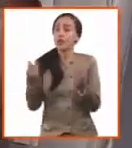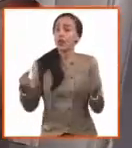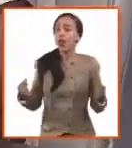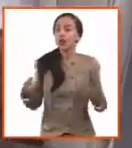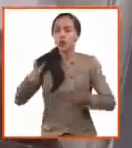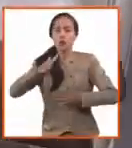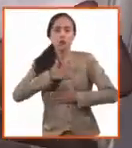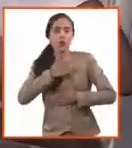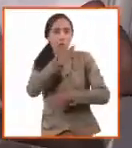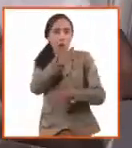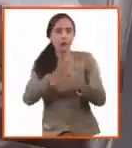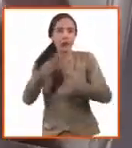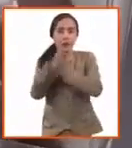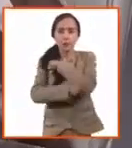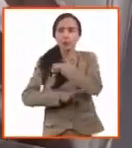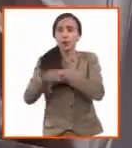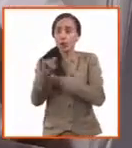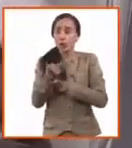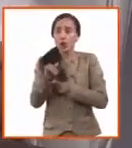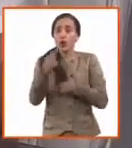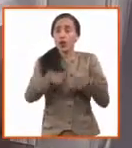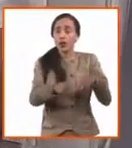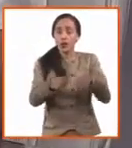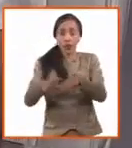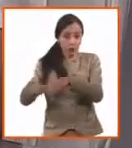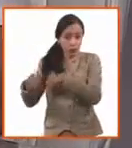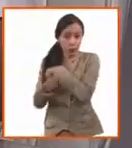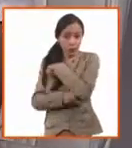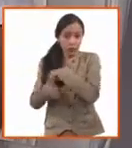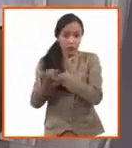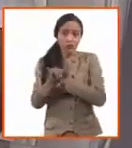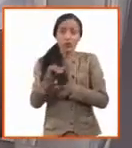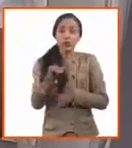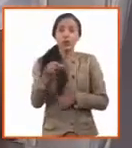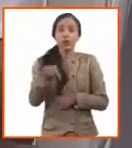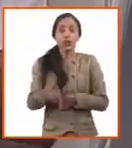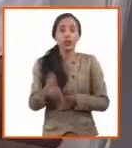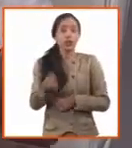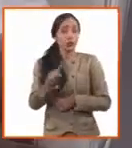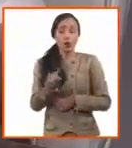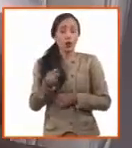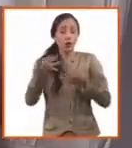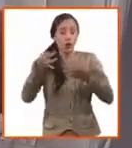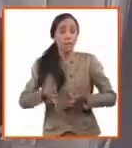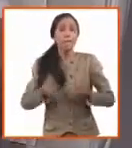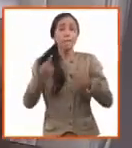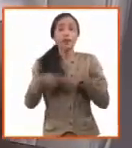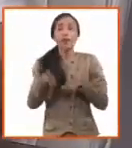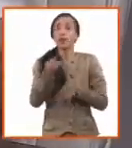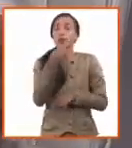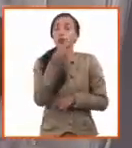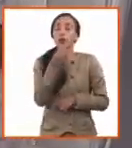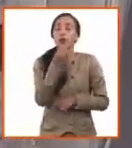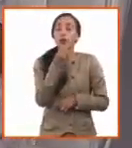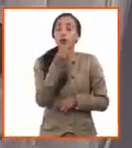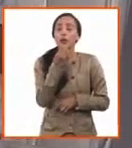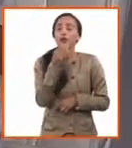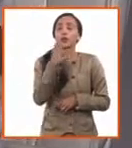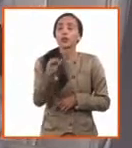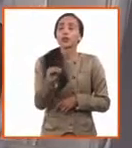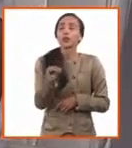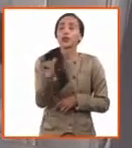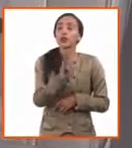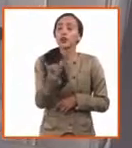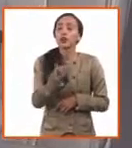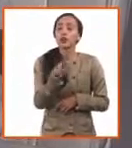que hay los capitalistas un dueño de las mitades payana del importa no bueno no puedo éste no es nuestra realidad pero sin embargo no podemos permitir que ese de que